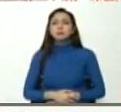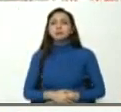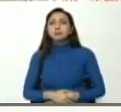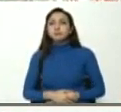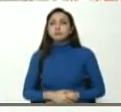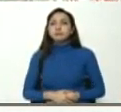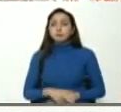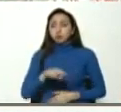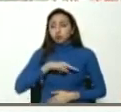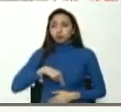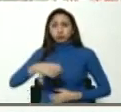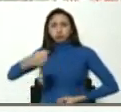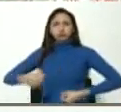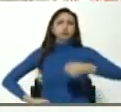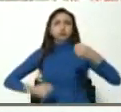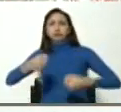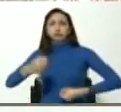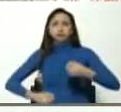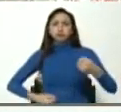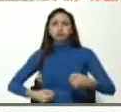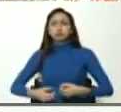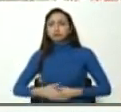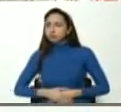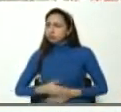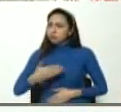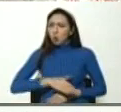tomamos la camioneta y nos fuimos